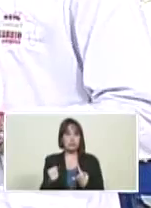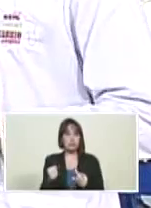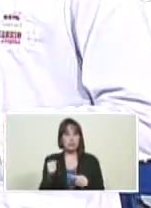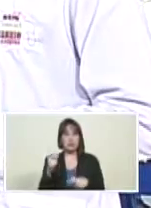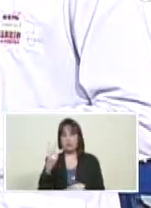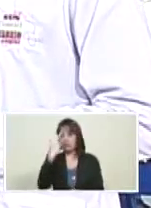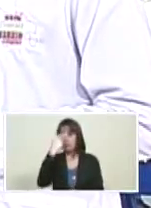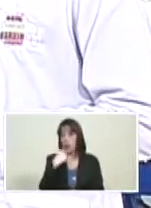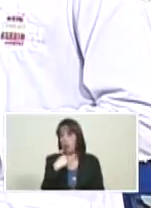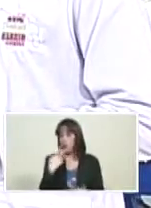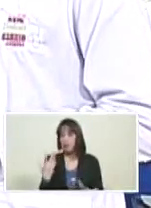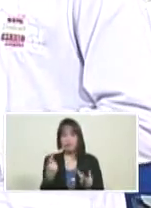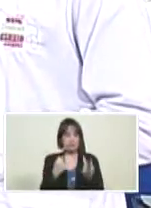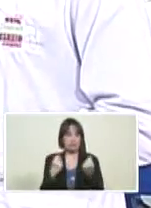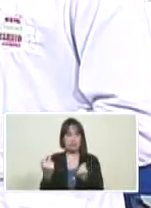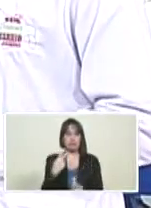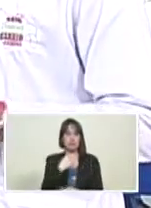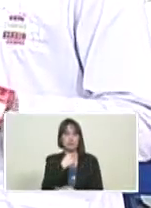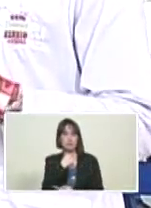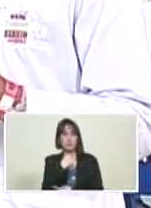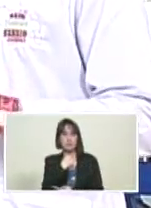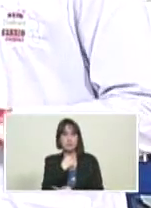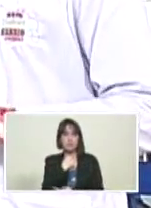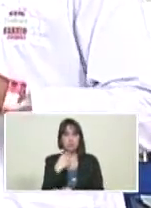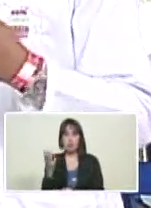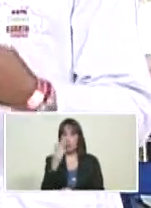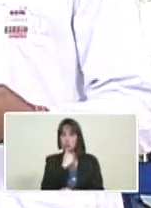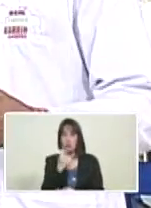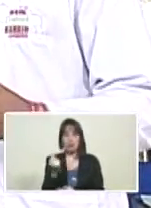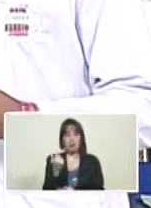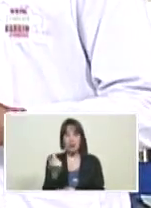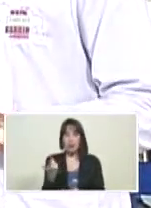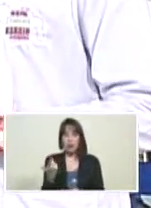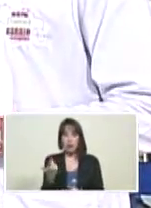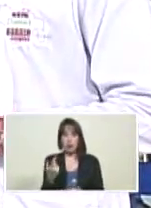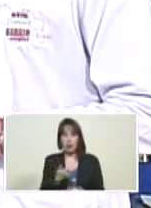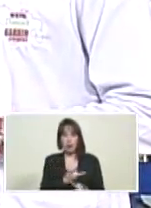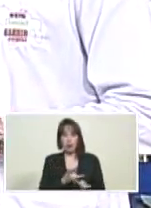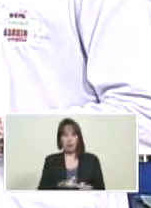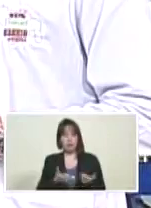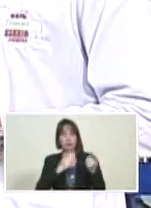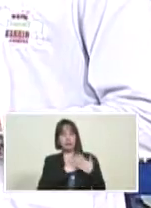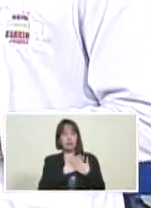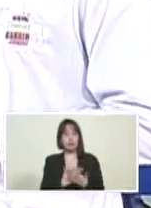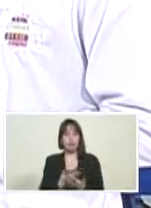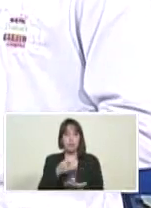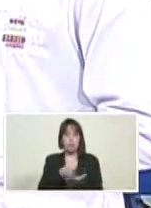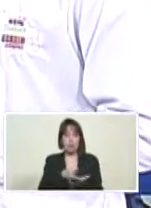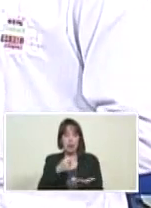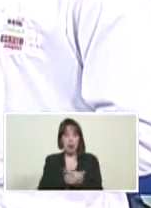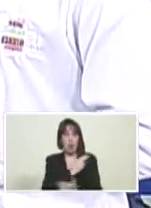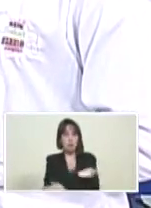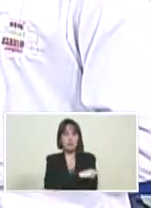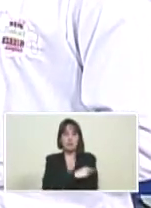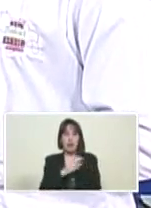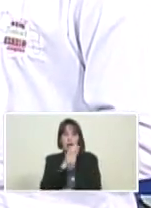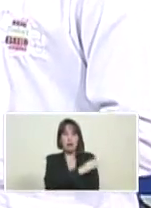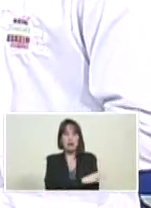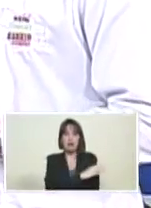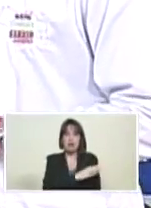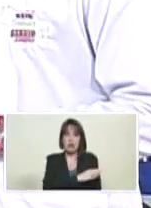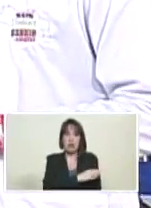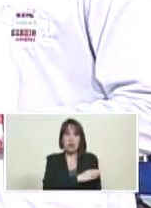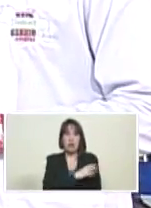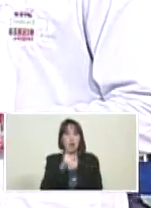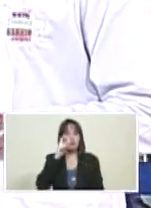escasa de recursos económicos, por no tener la buena disposición de pagar un hospital o una clínica y